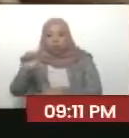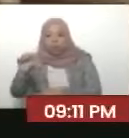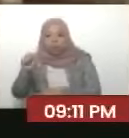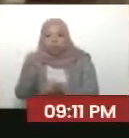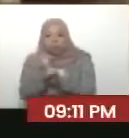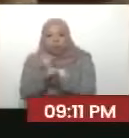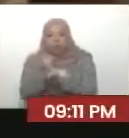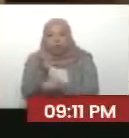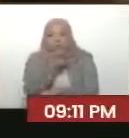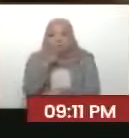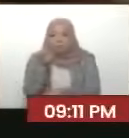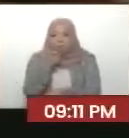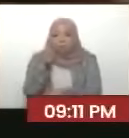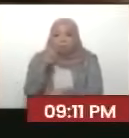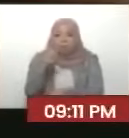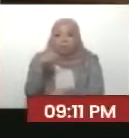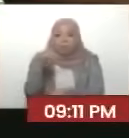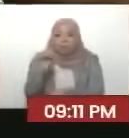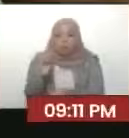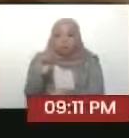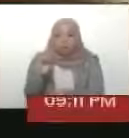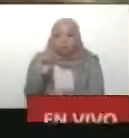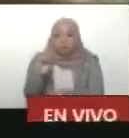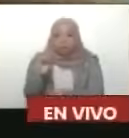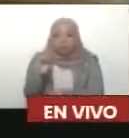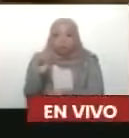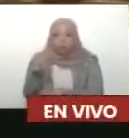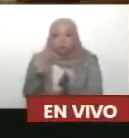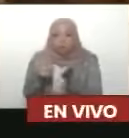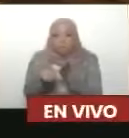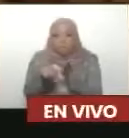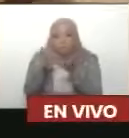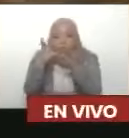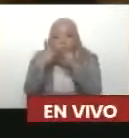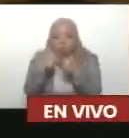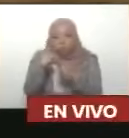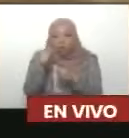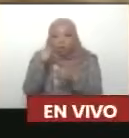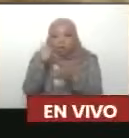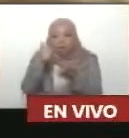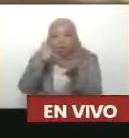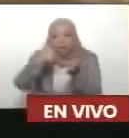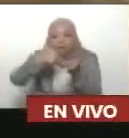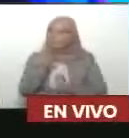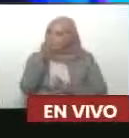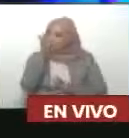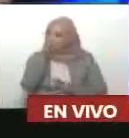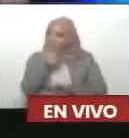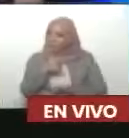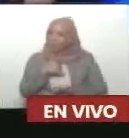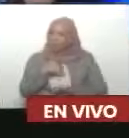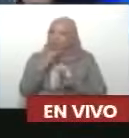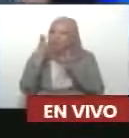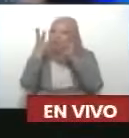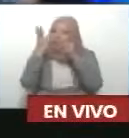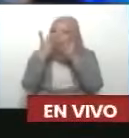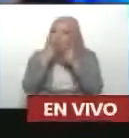¿verdad? Ping. Ahí escribe el número de cédula. Mi número de